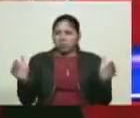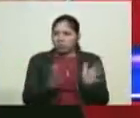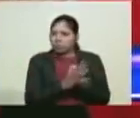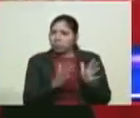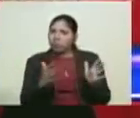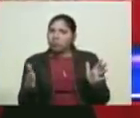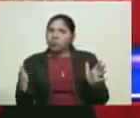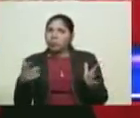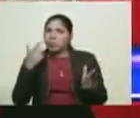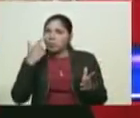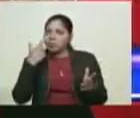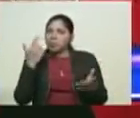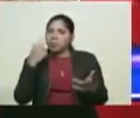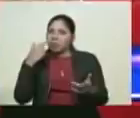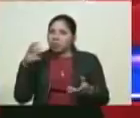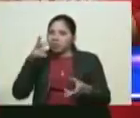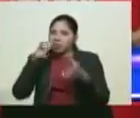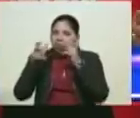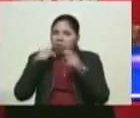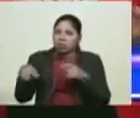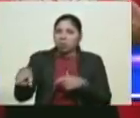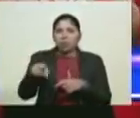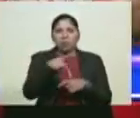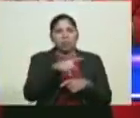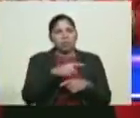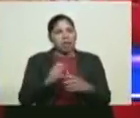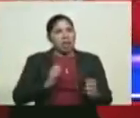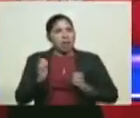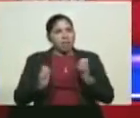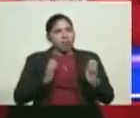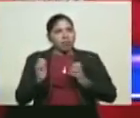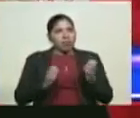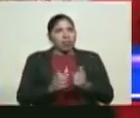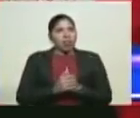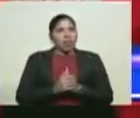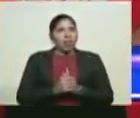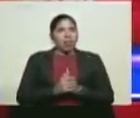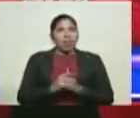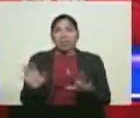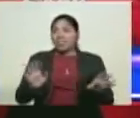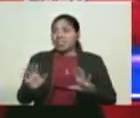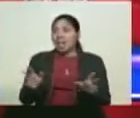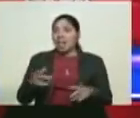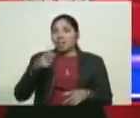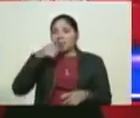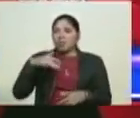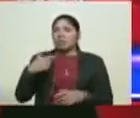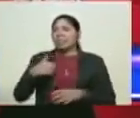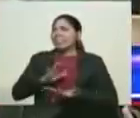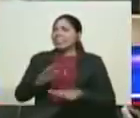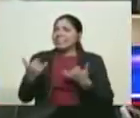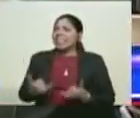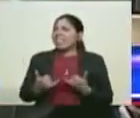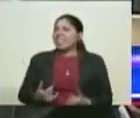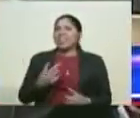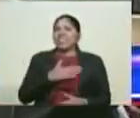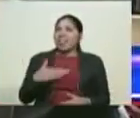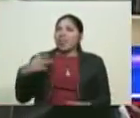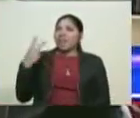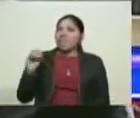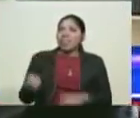pueblo una gran emoción y el pueblo decía queremos que llegue el 20, queremos que llegue el 20. Bueno, llegó el 20. Llegó el 20, la gente